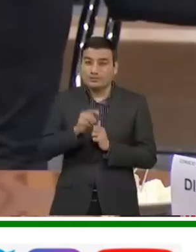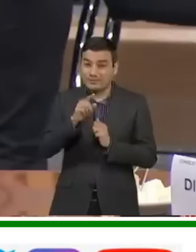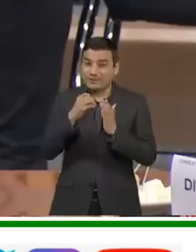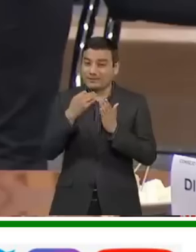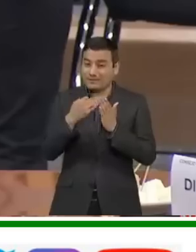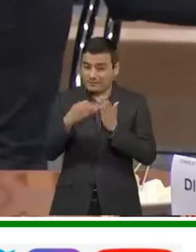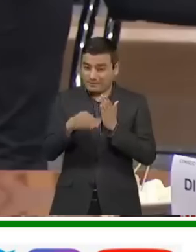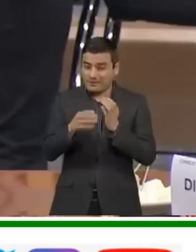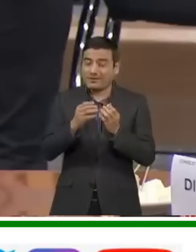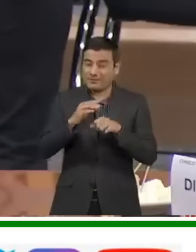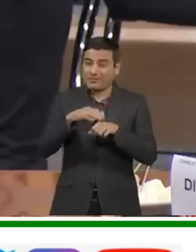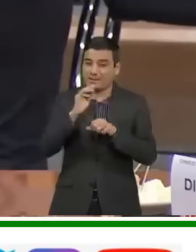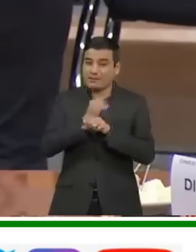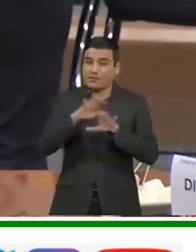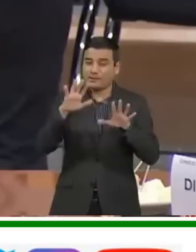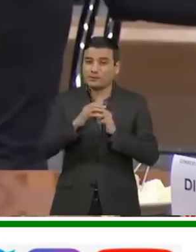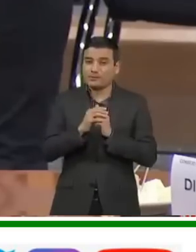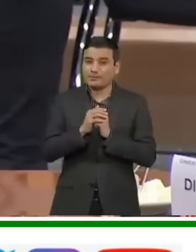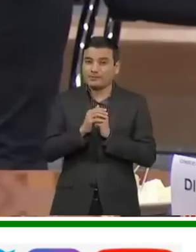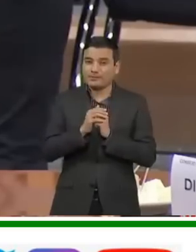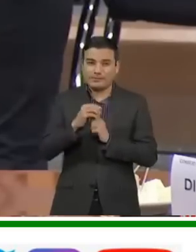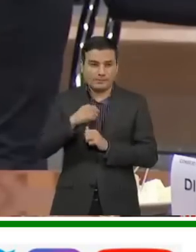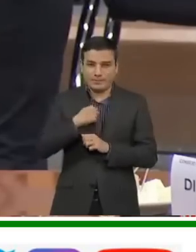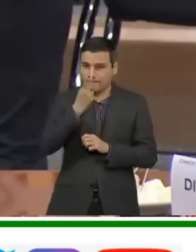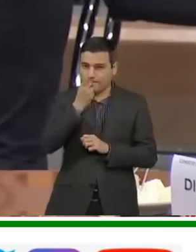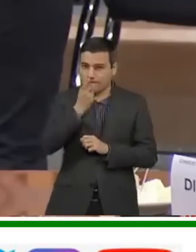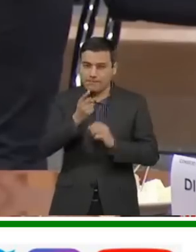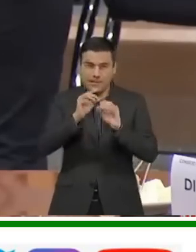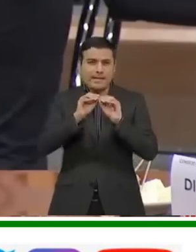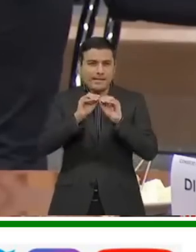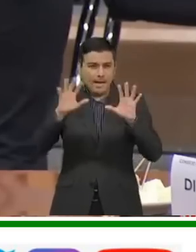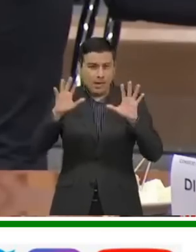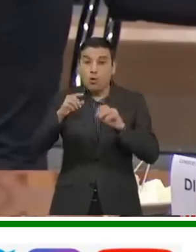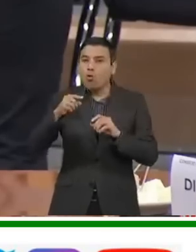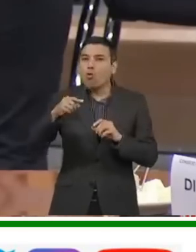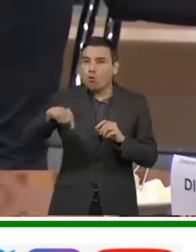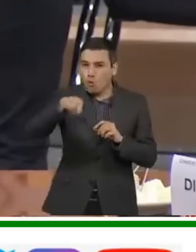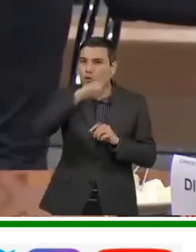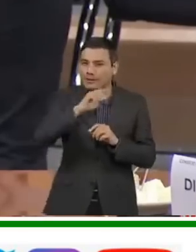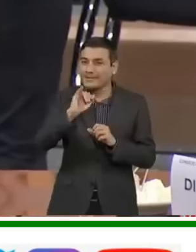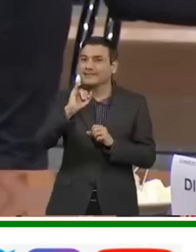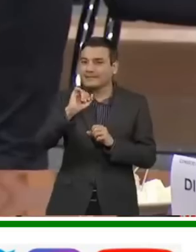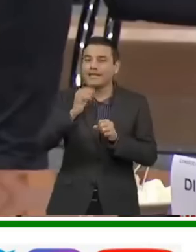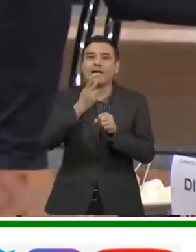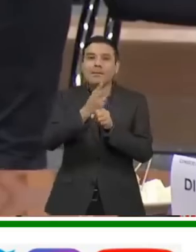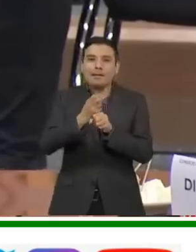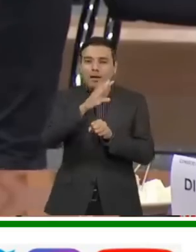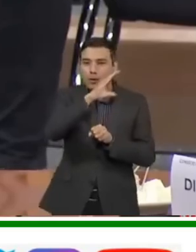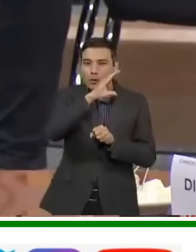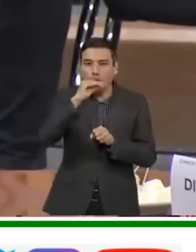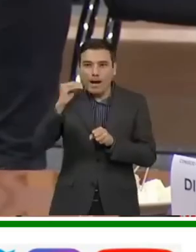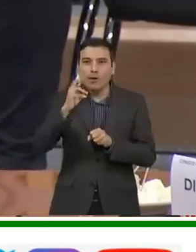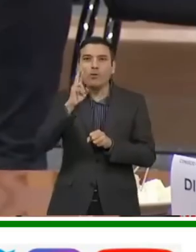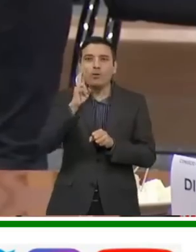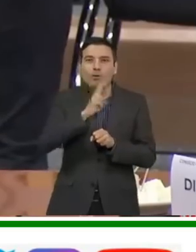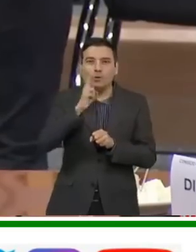información. Lo que sí estamos claros que ustedes sí invitan a cubanos, a rusos y a venezolanos